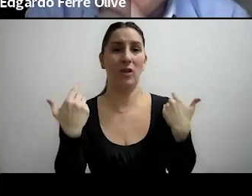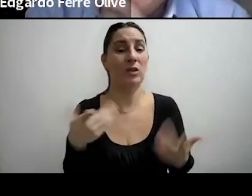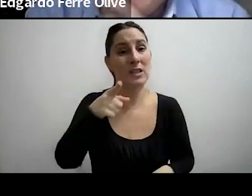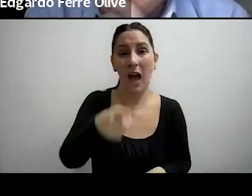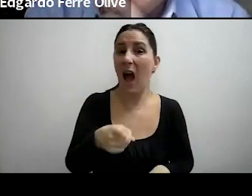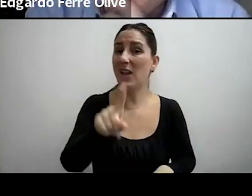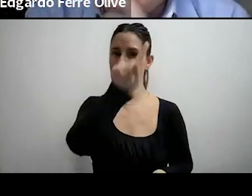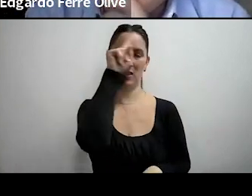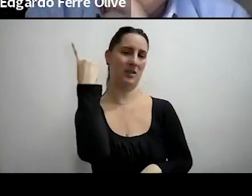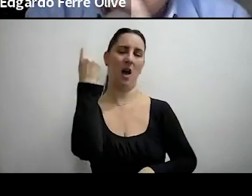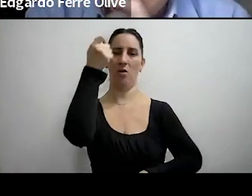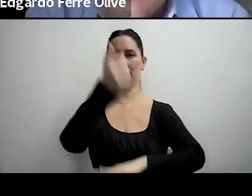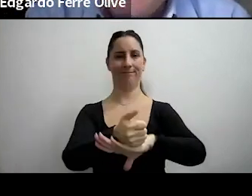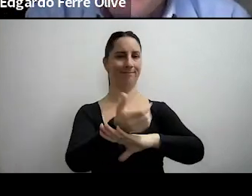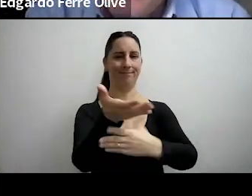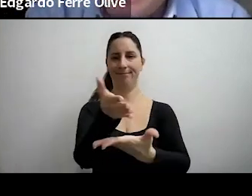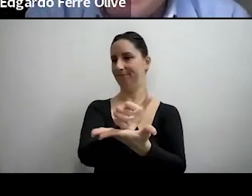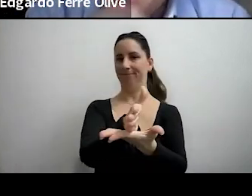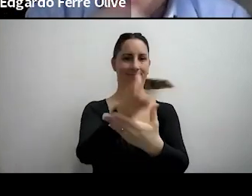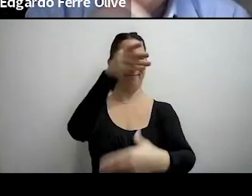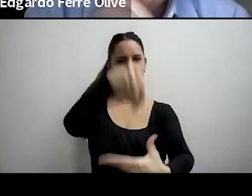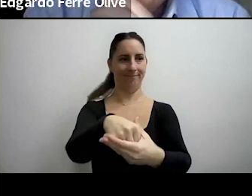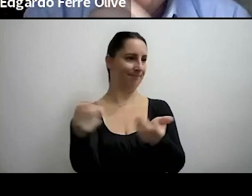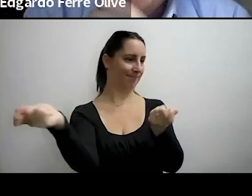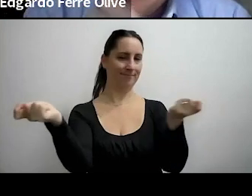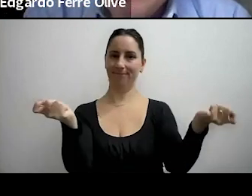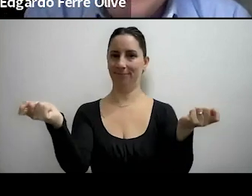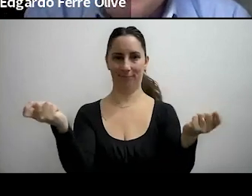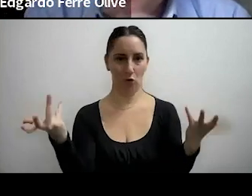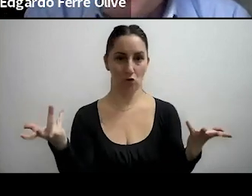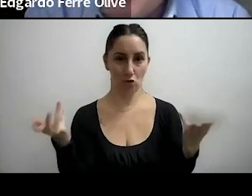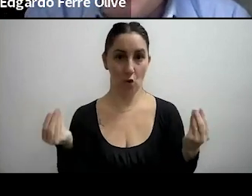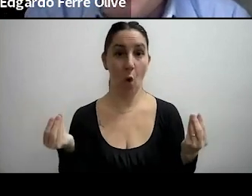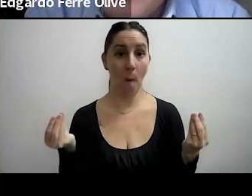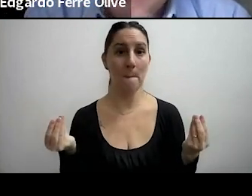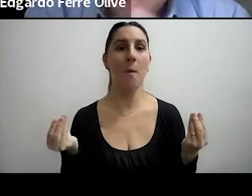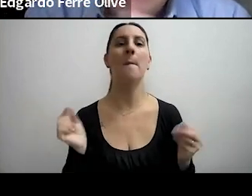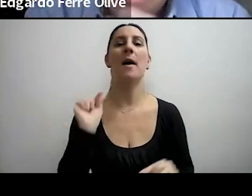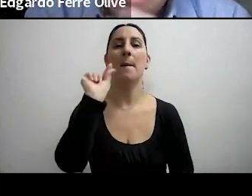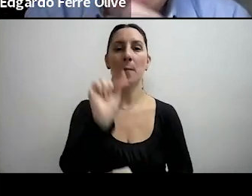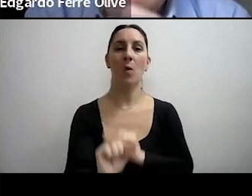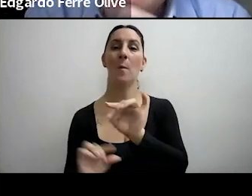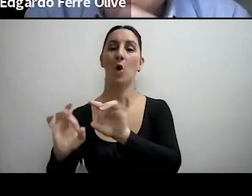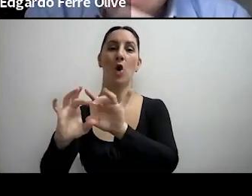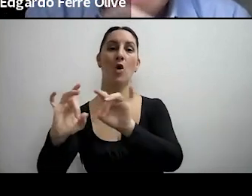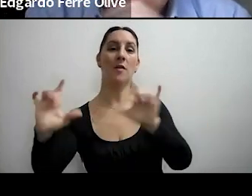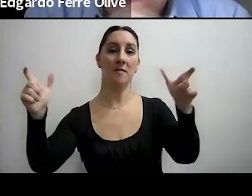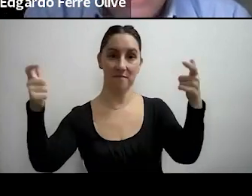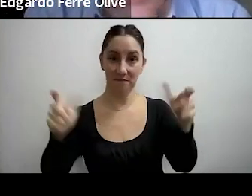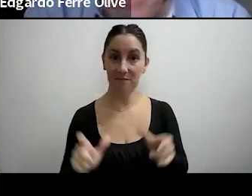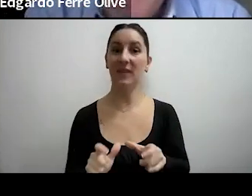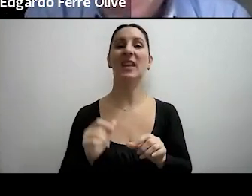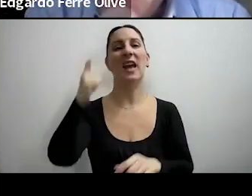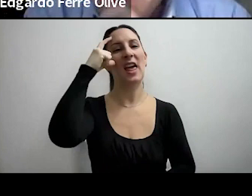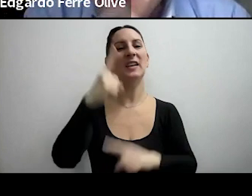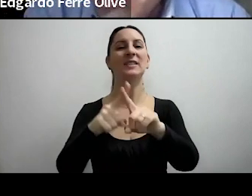Estado. El Estado va a tener que intervenir a los efectos de que se vayan disminuyendo estas externalidades negativas. Entonces